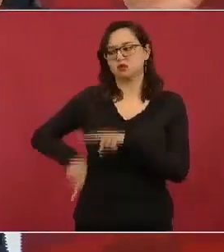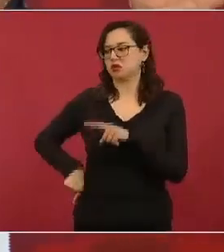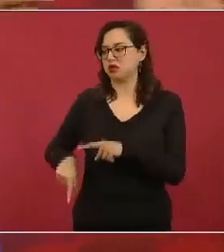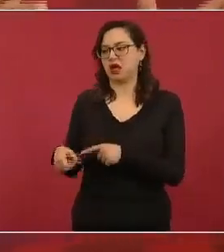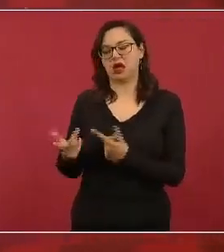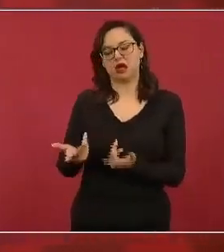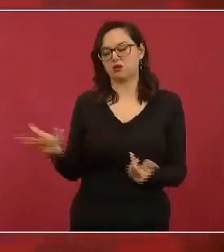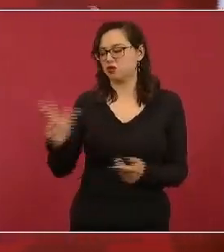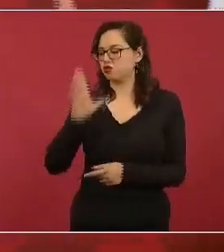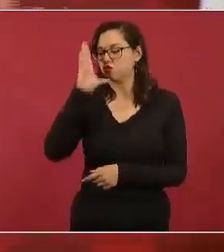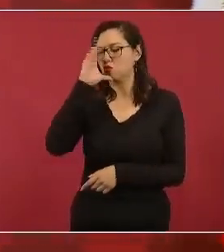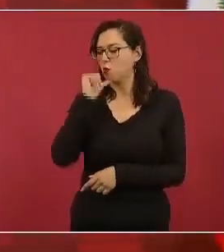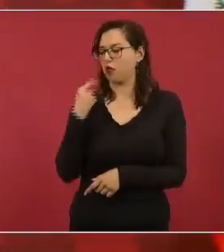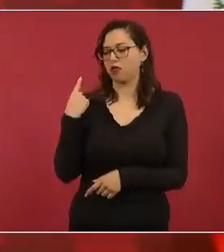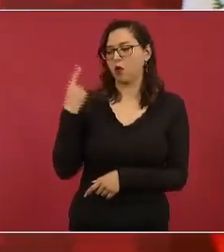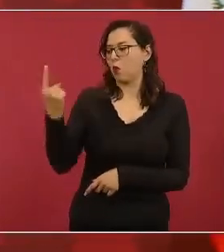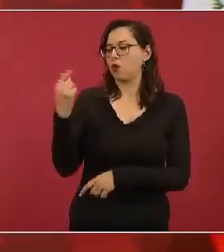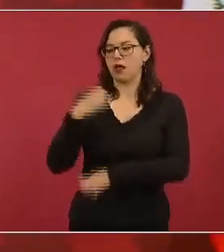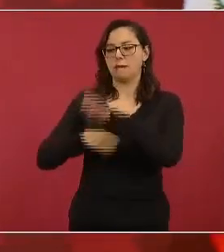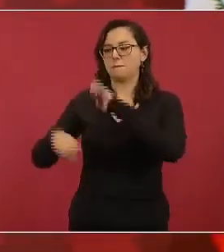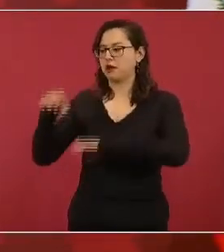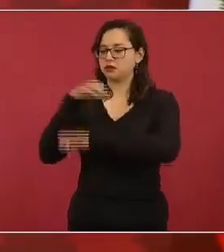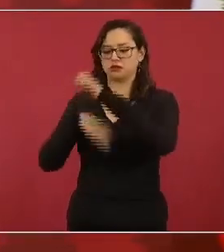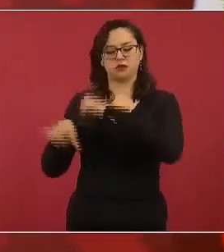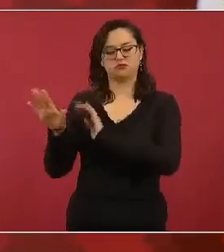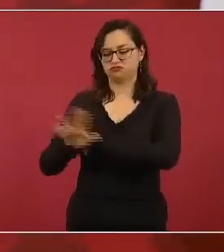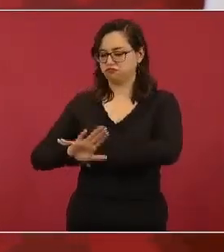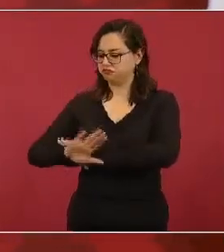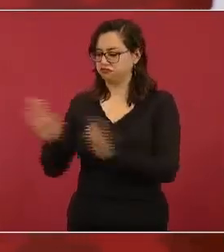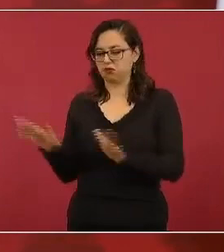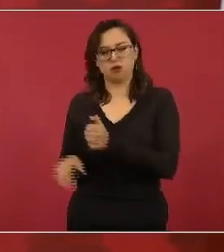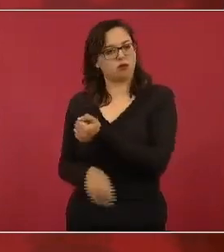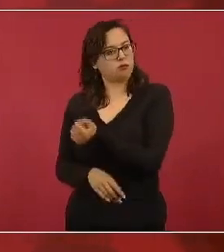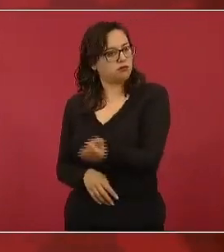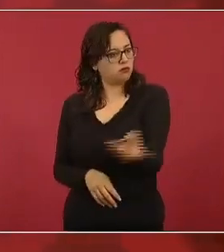monopolio a la Comisión Federal de Electricidad.